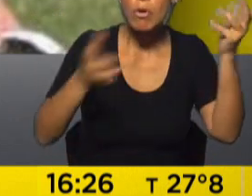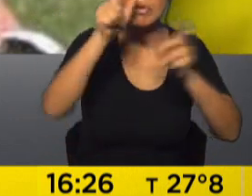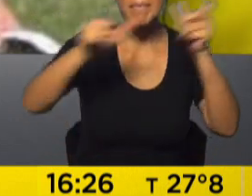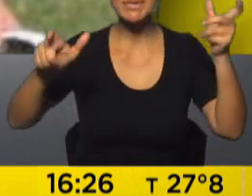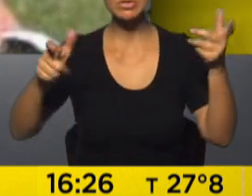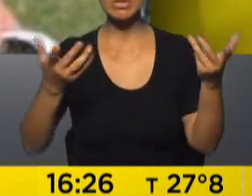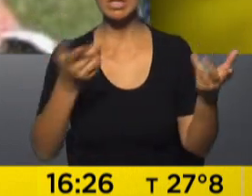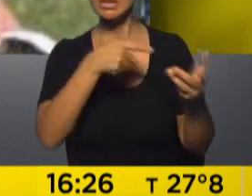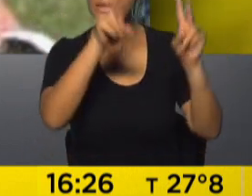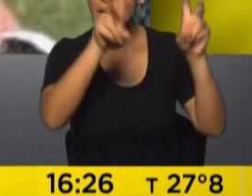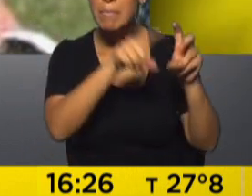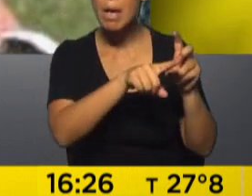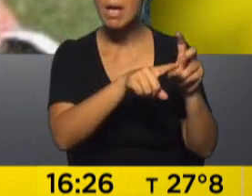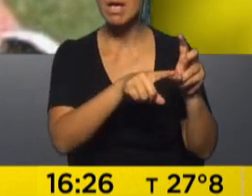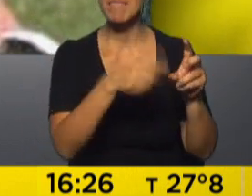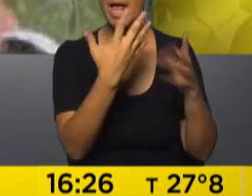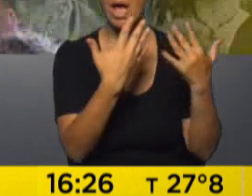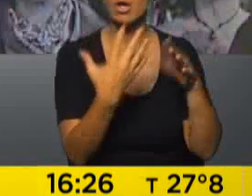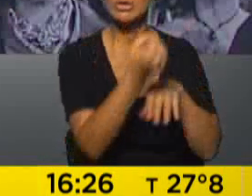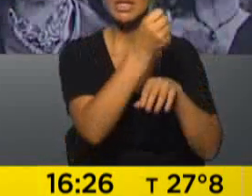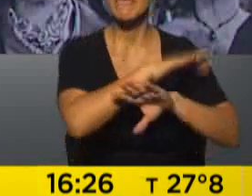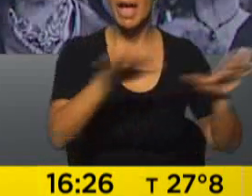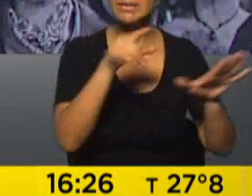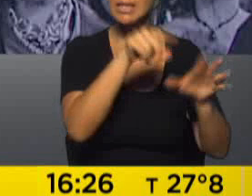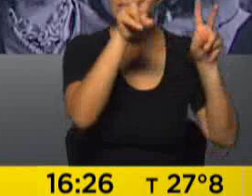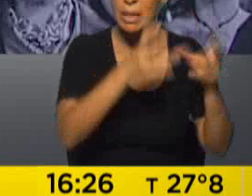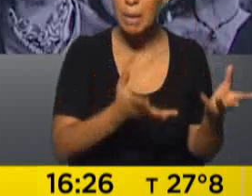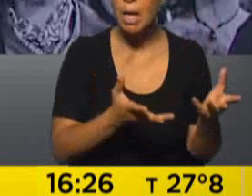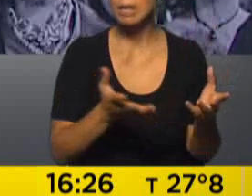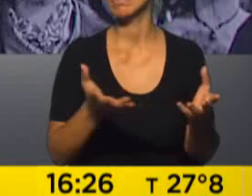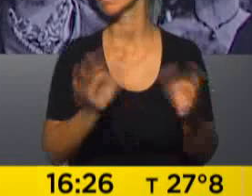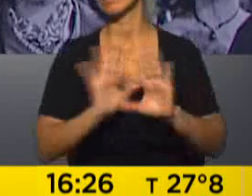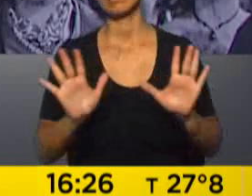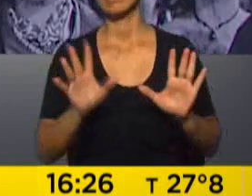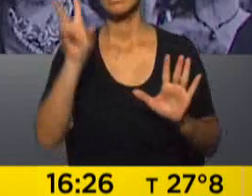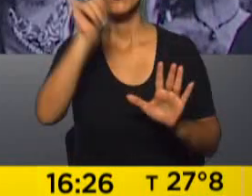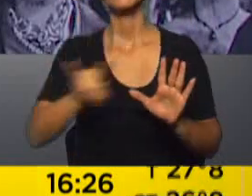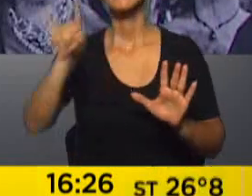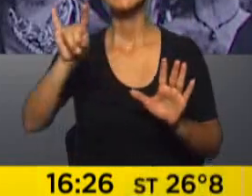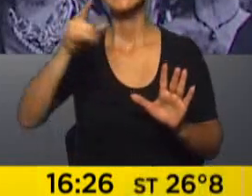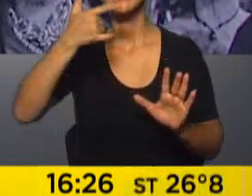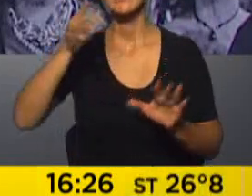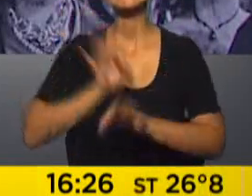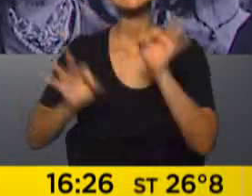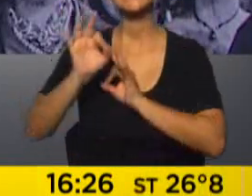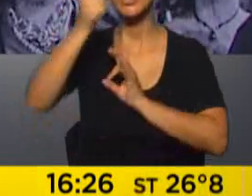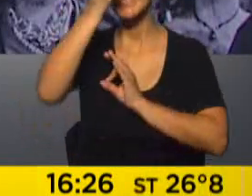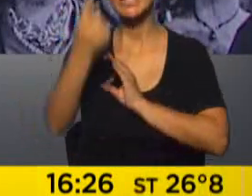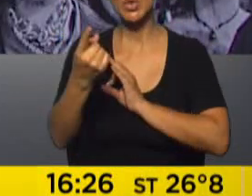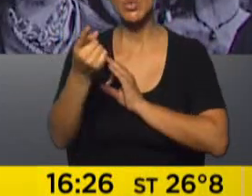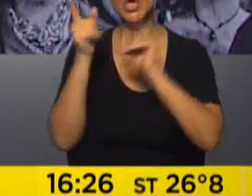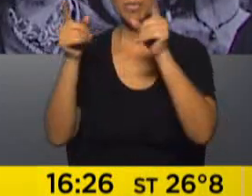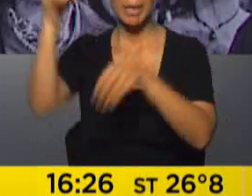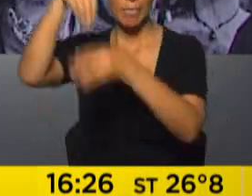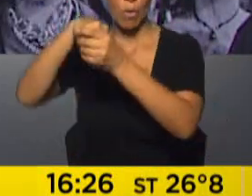para lograr que esto se pueda terminar. La Universidad Siglo XXI, que es la institución a la que este